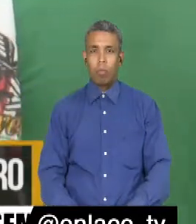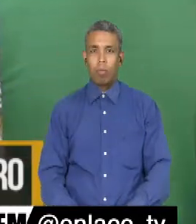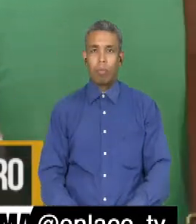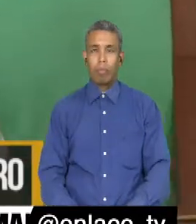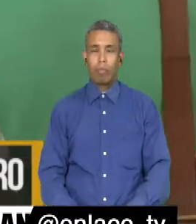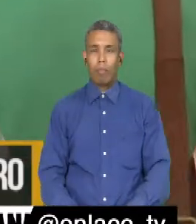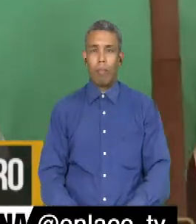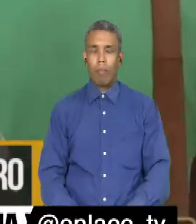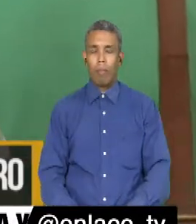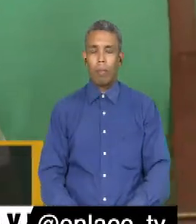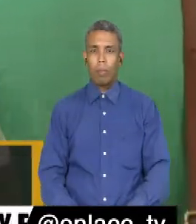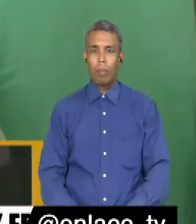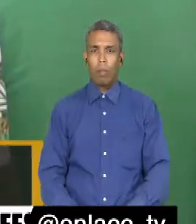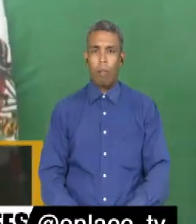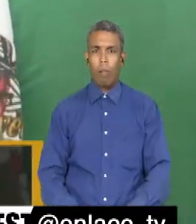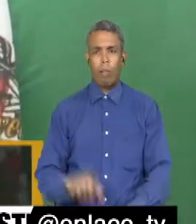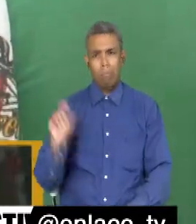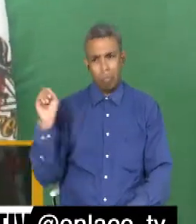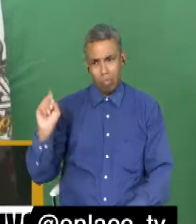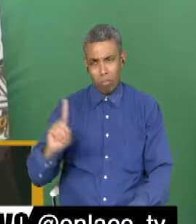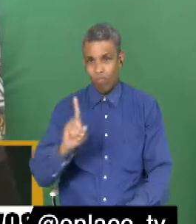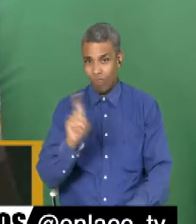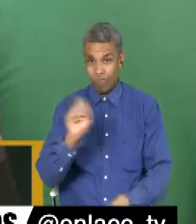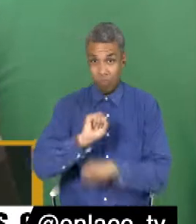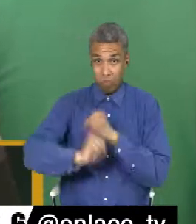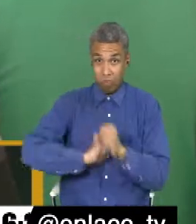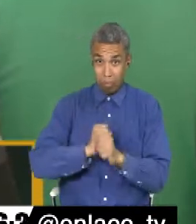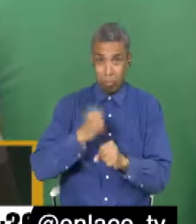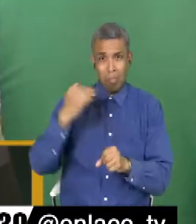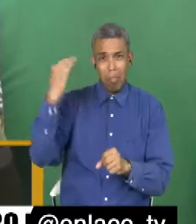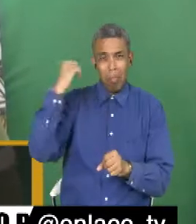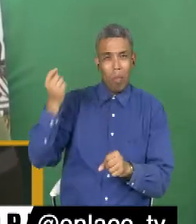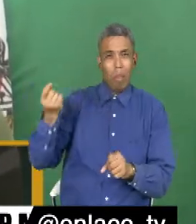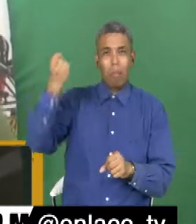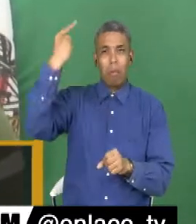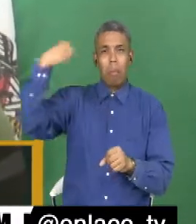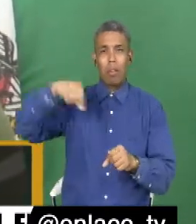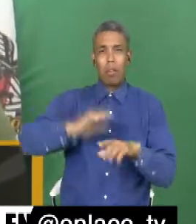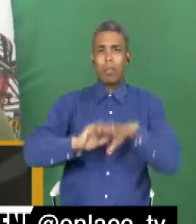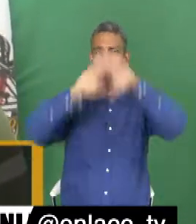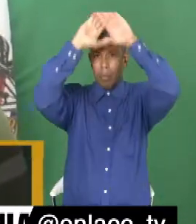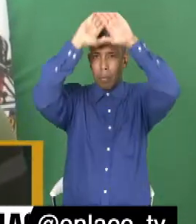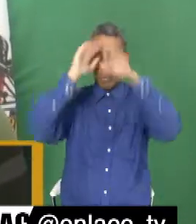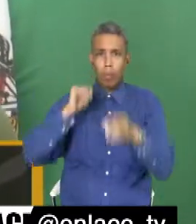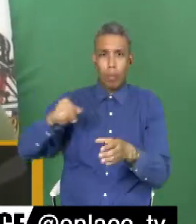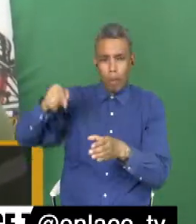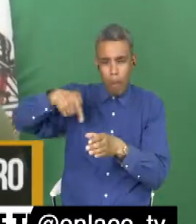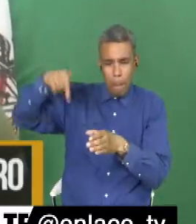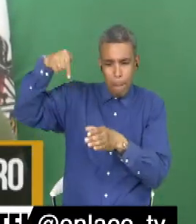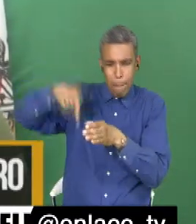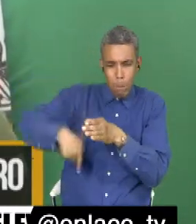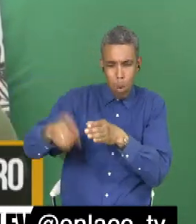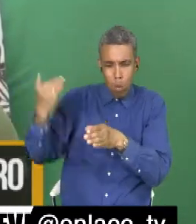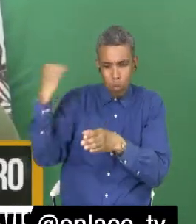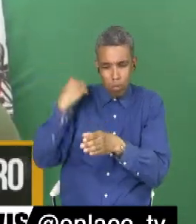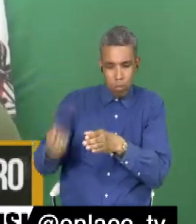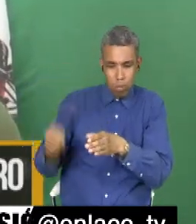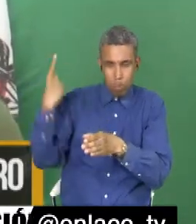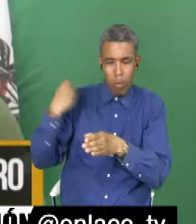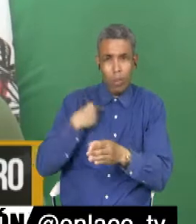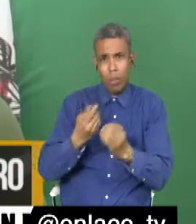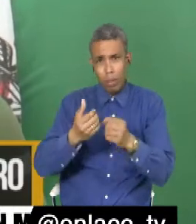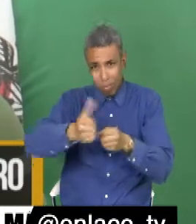que durante 100 años que tenemos del primer pozo perforado en Colombia, que se cumple el año entrante, 100 años de atraso aquí en el corregimiento del